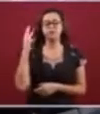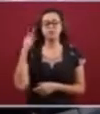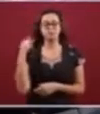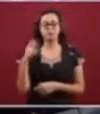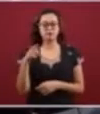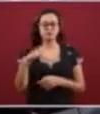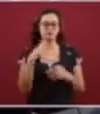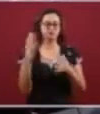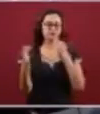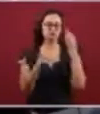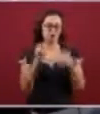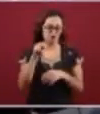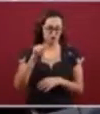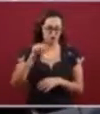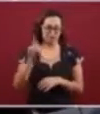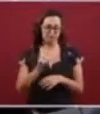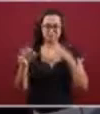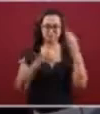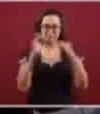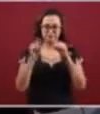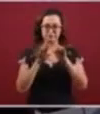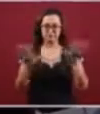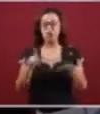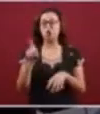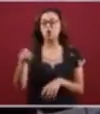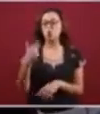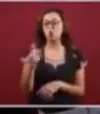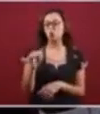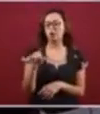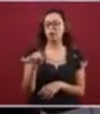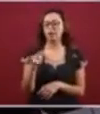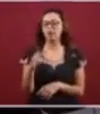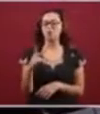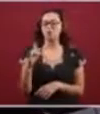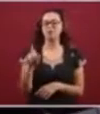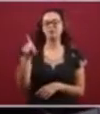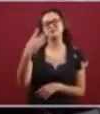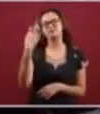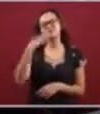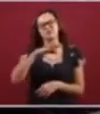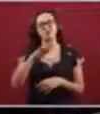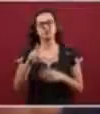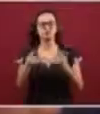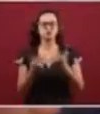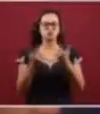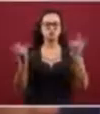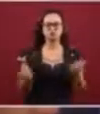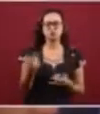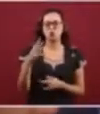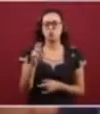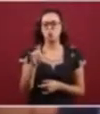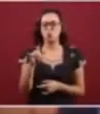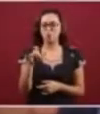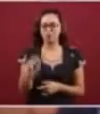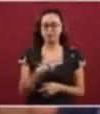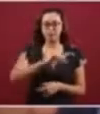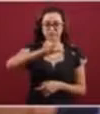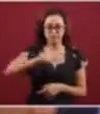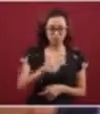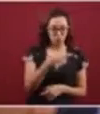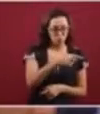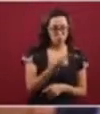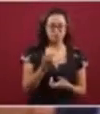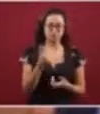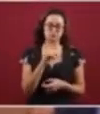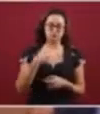corte de 12 minutos de la pregunta de Guadalupe Lizárraga sobre el falso caso Wallace. Cuando Los Ángeles Press verificó la censura y